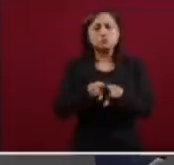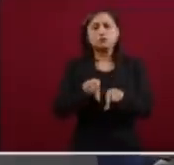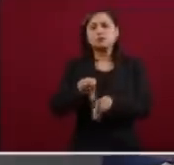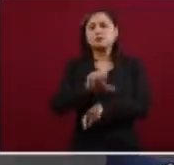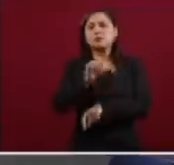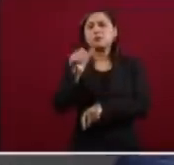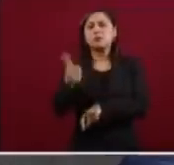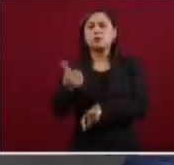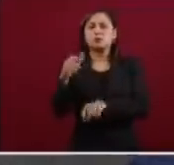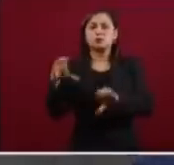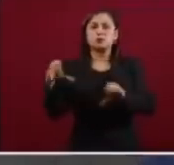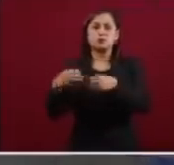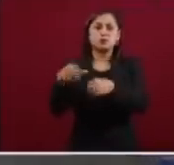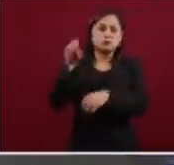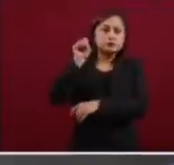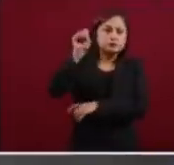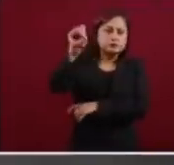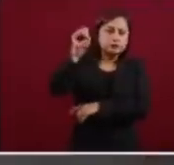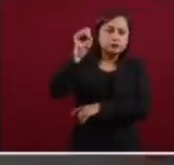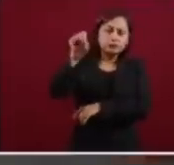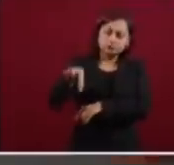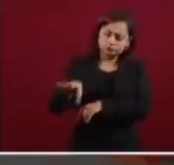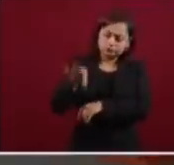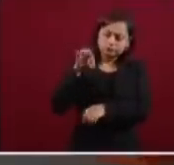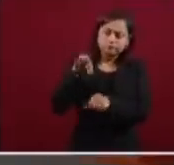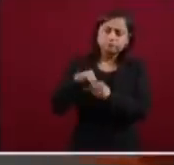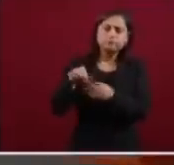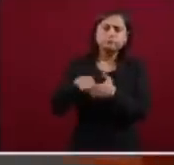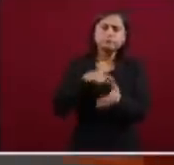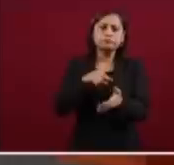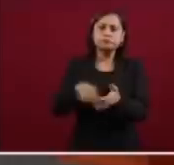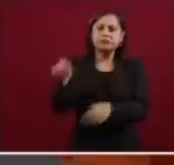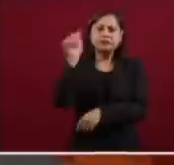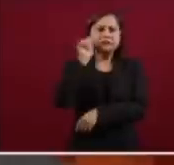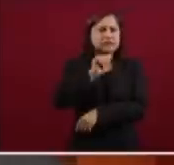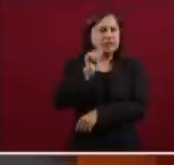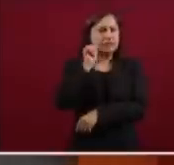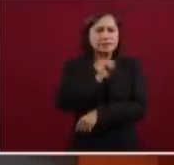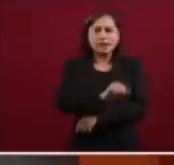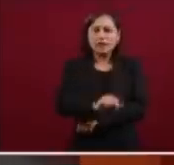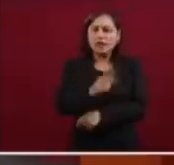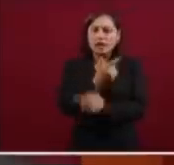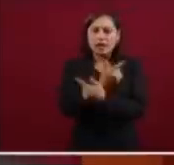dirigentes sindicales libres secreta directa